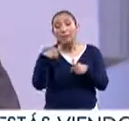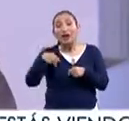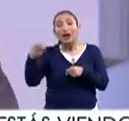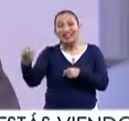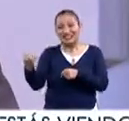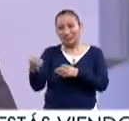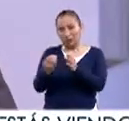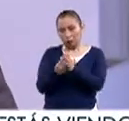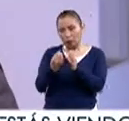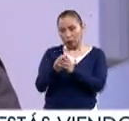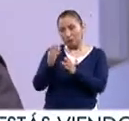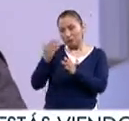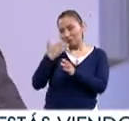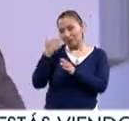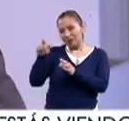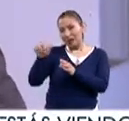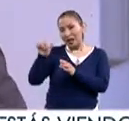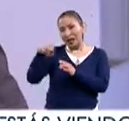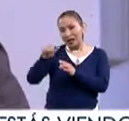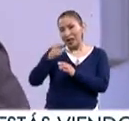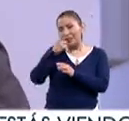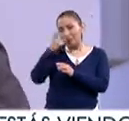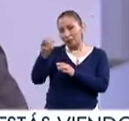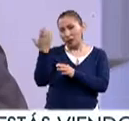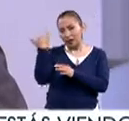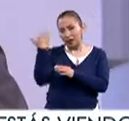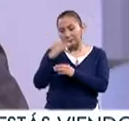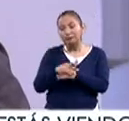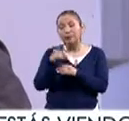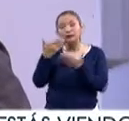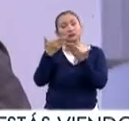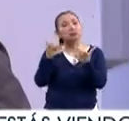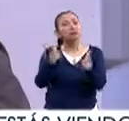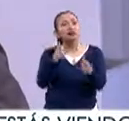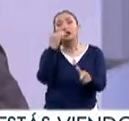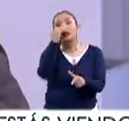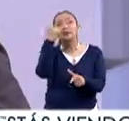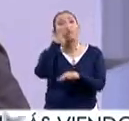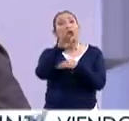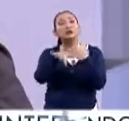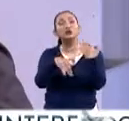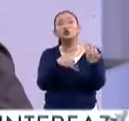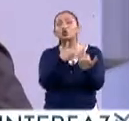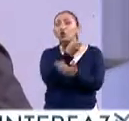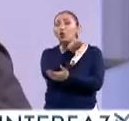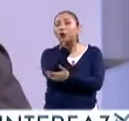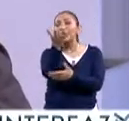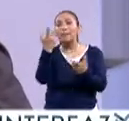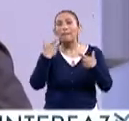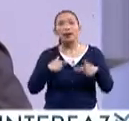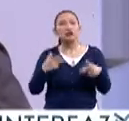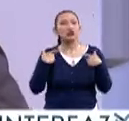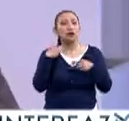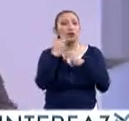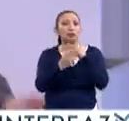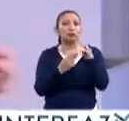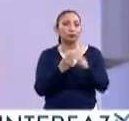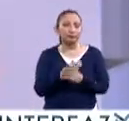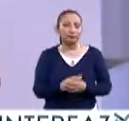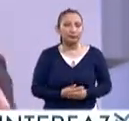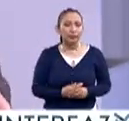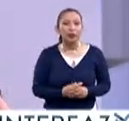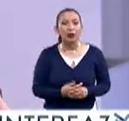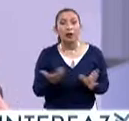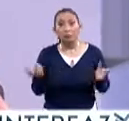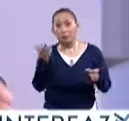mundo como bien a la cristina señalaba es abierto y gratuito para cualquier persona del mundo